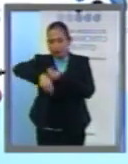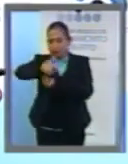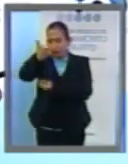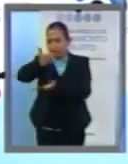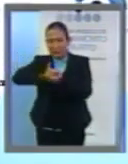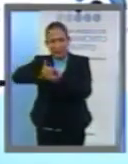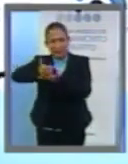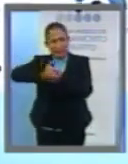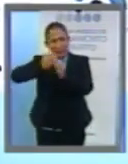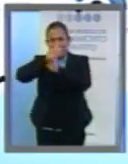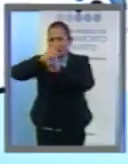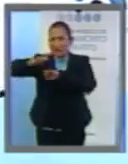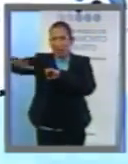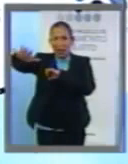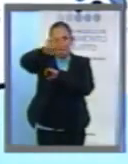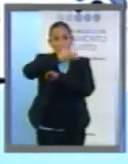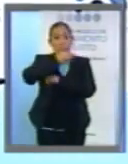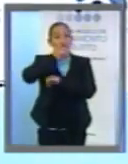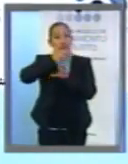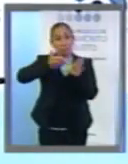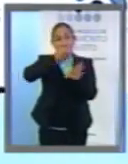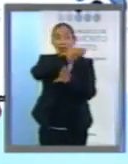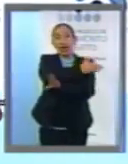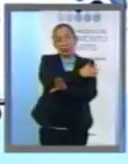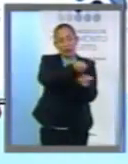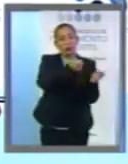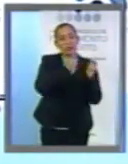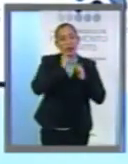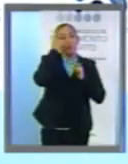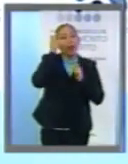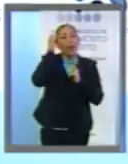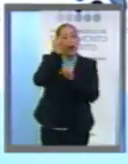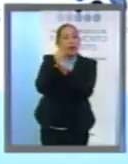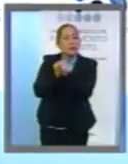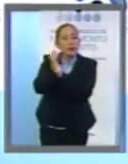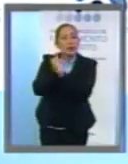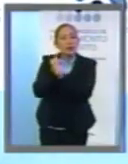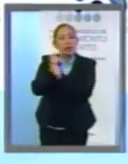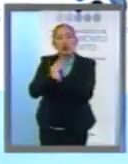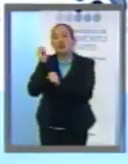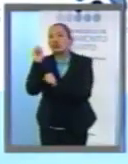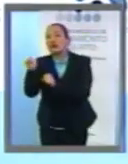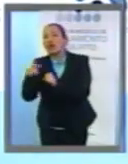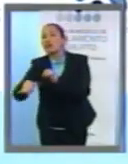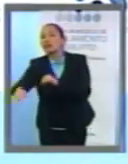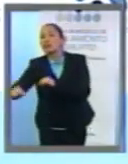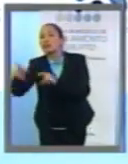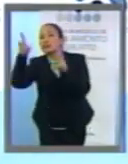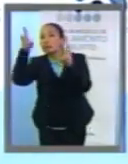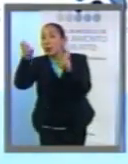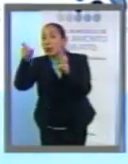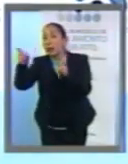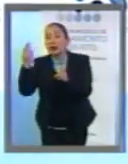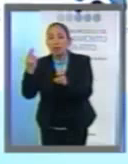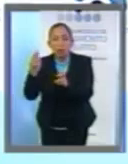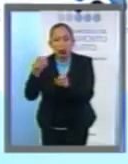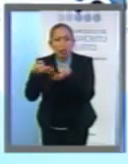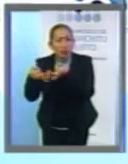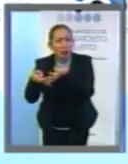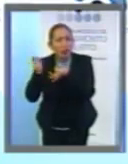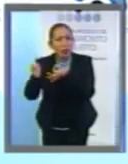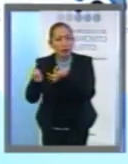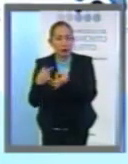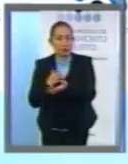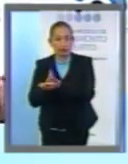públicas en los estados. Adicionalmente, tenemos facultades para investigación y sustanciación en los casos que resulten de nuestras